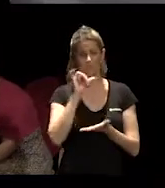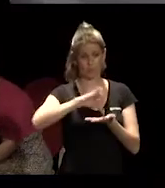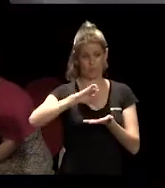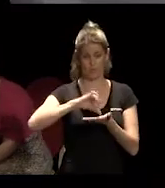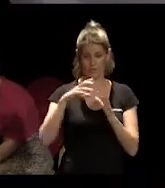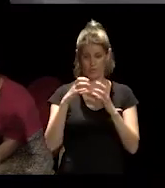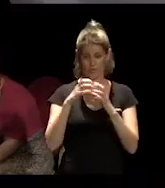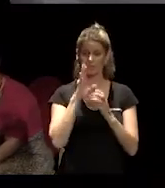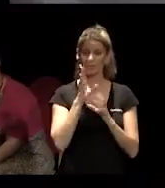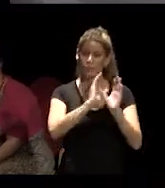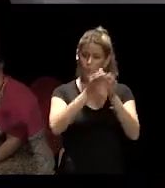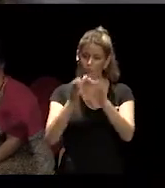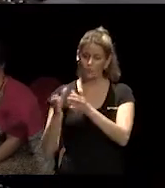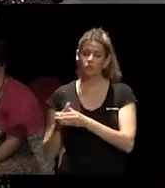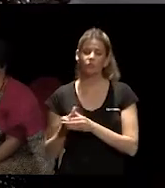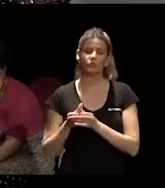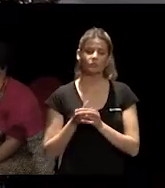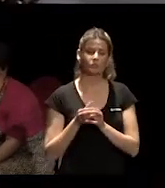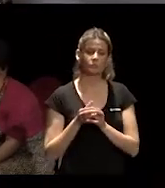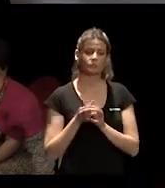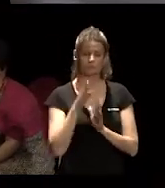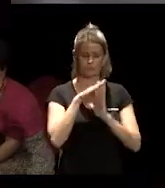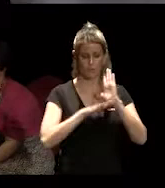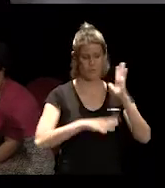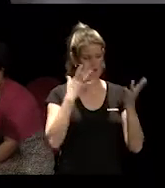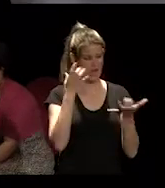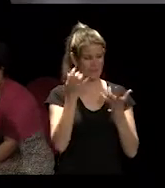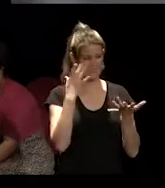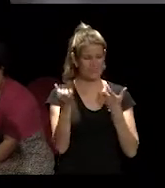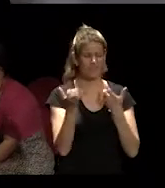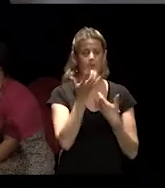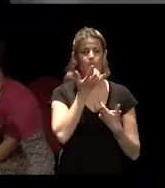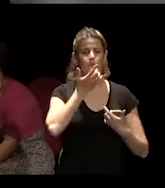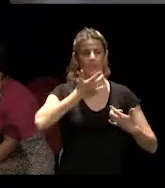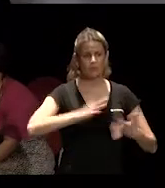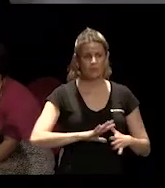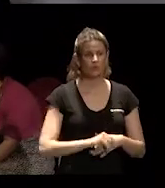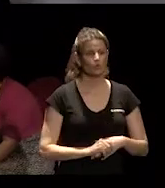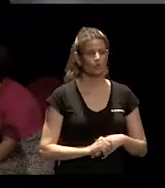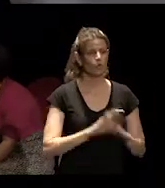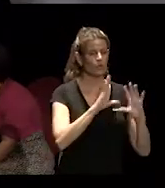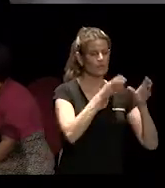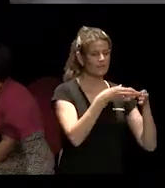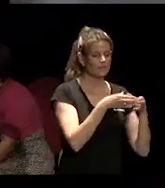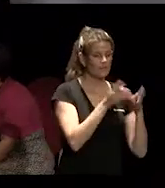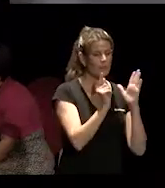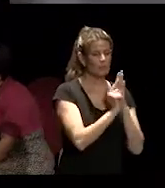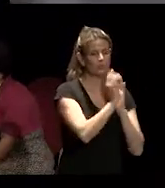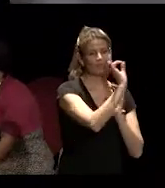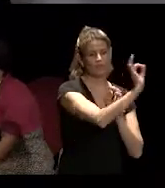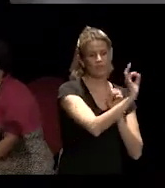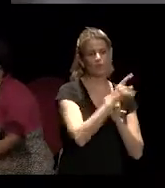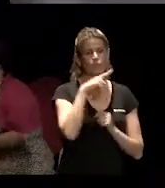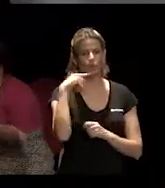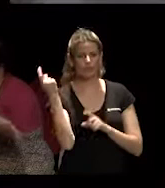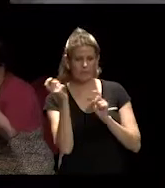Granada, y va a haber programación artística, como por ejemplo la compañía Punto Cero, Dulce